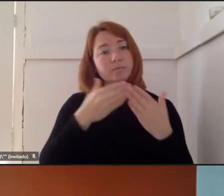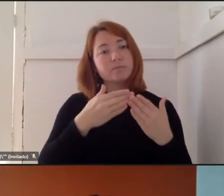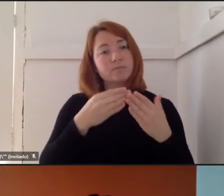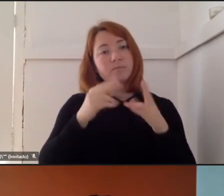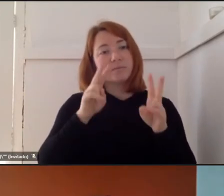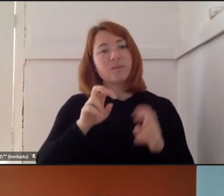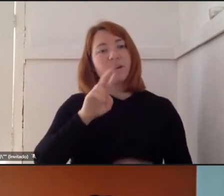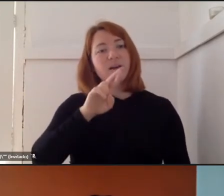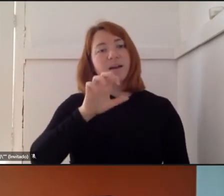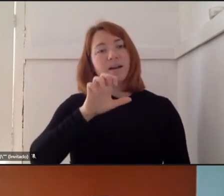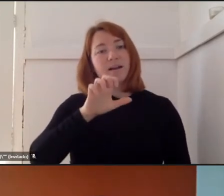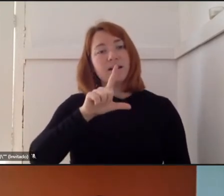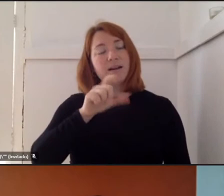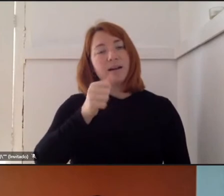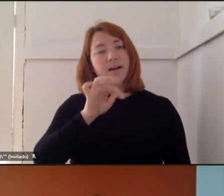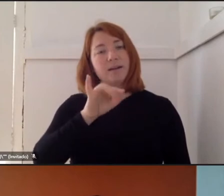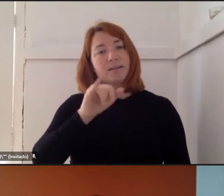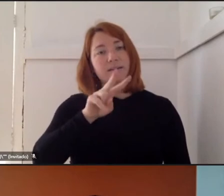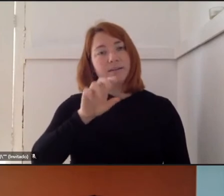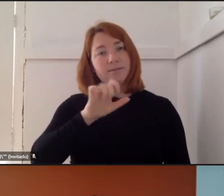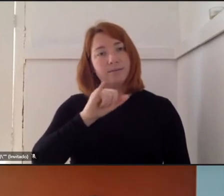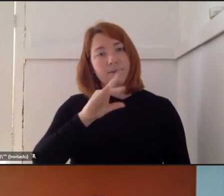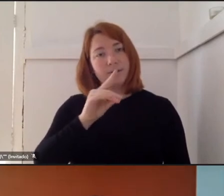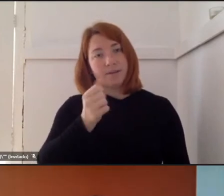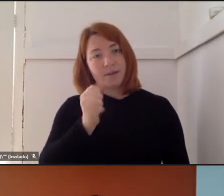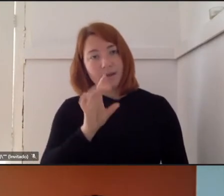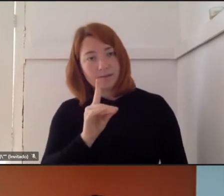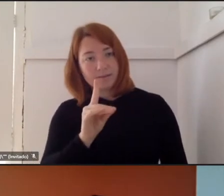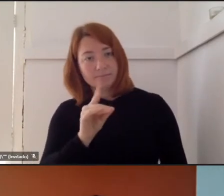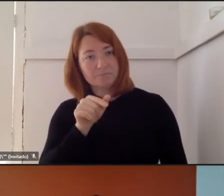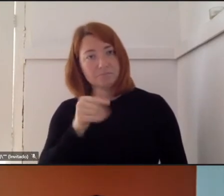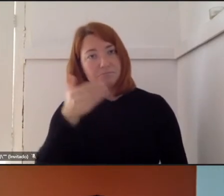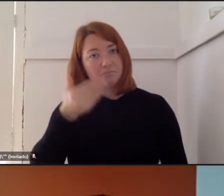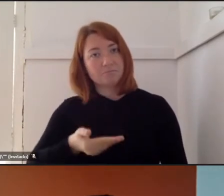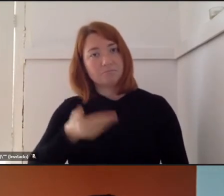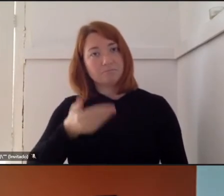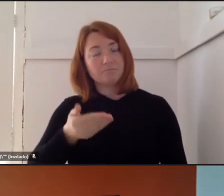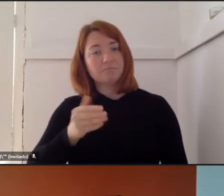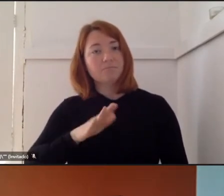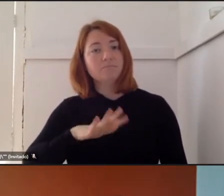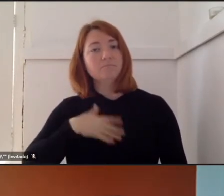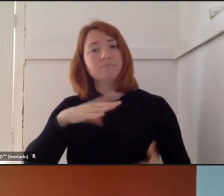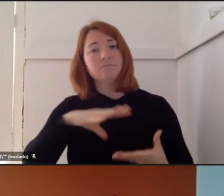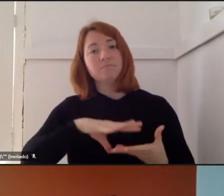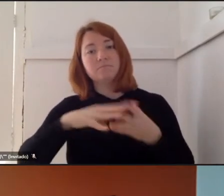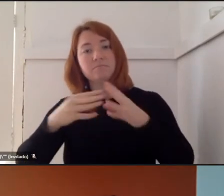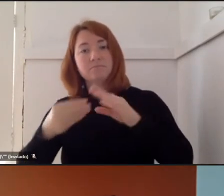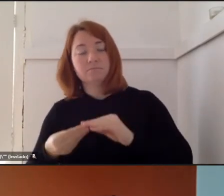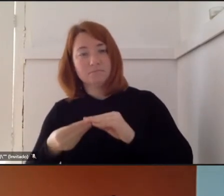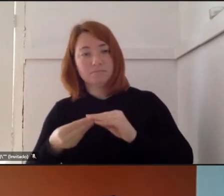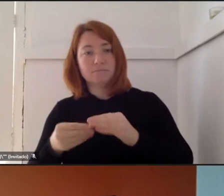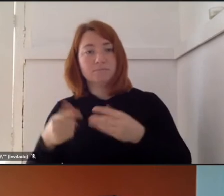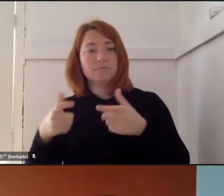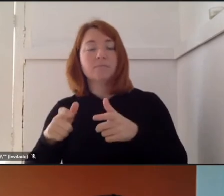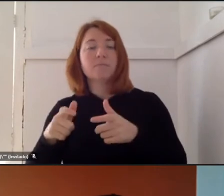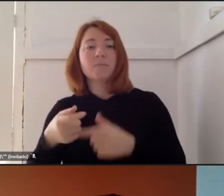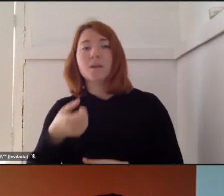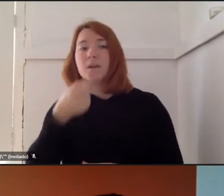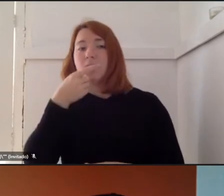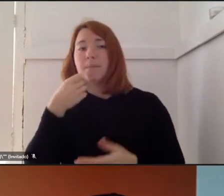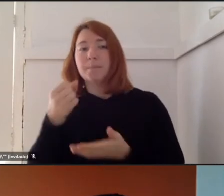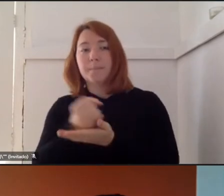Y hay muchas, aunque lo puedes llevar al campo de la medicina, puedes hablar